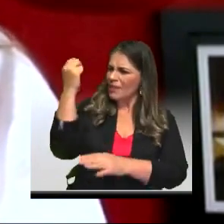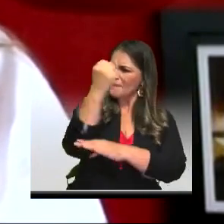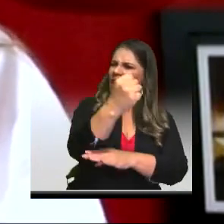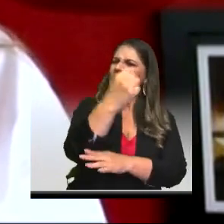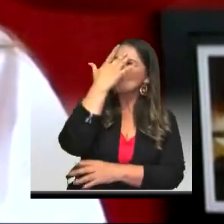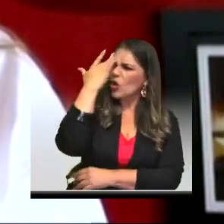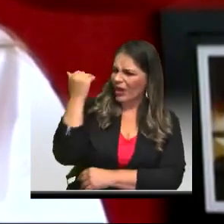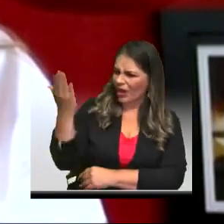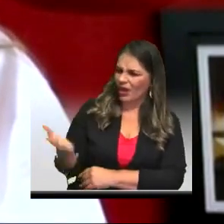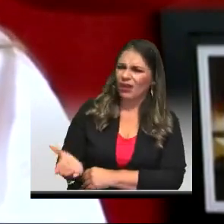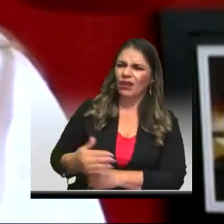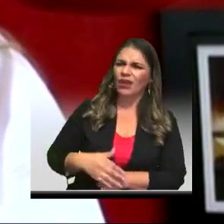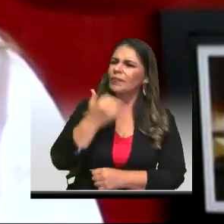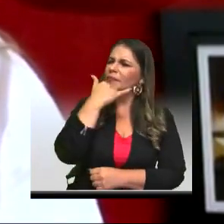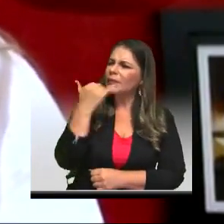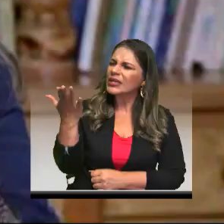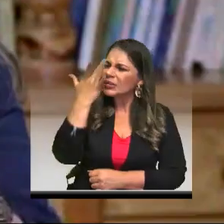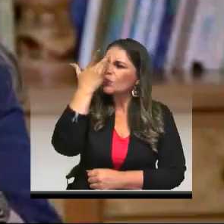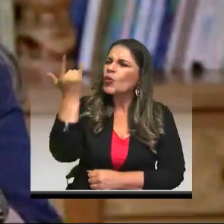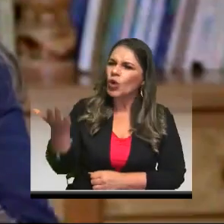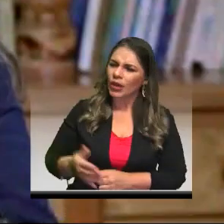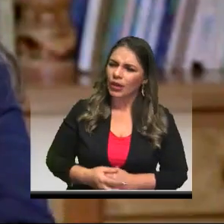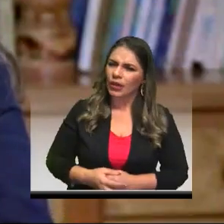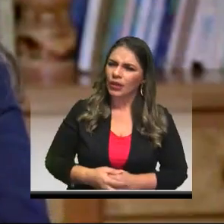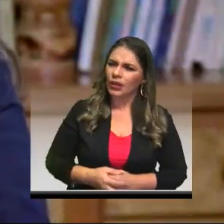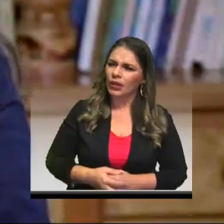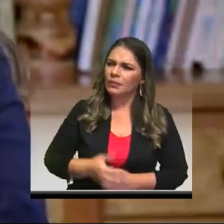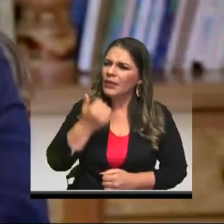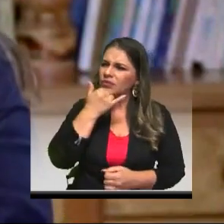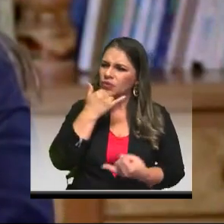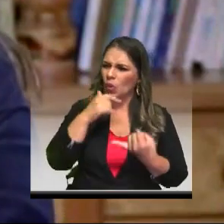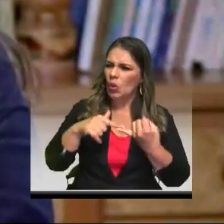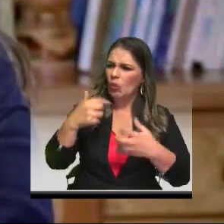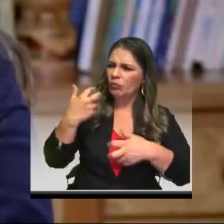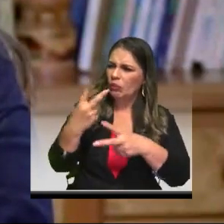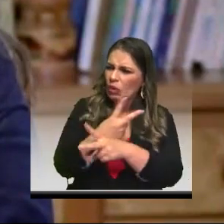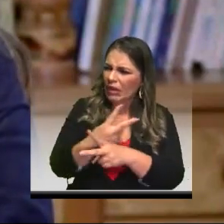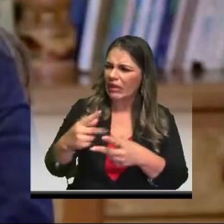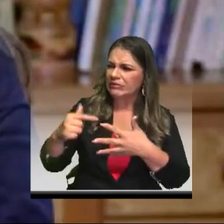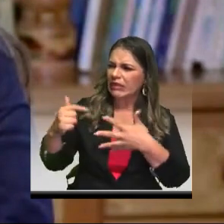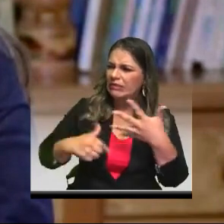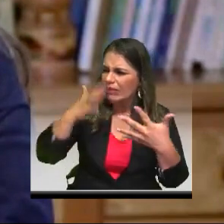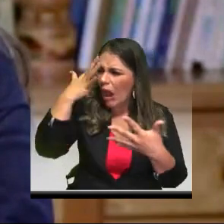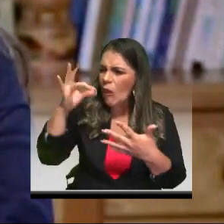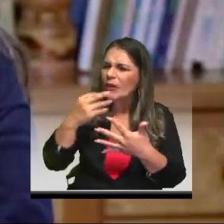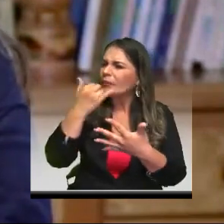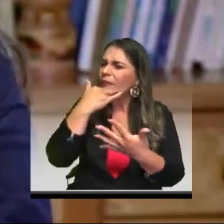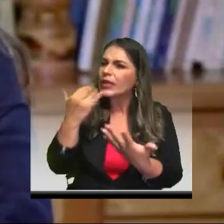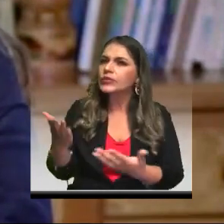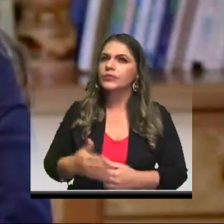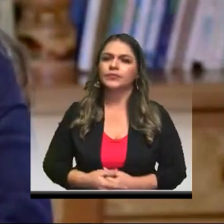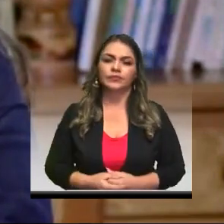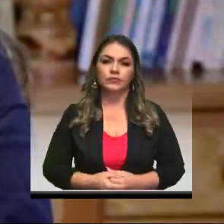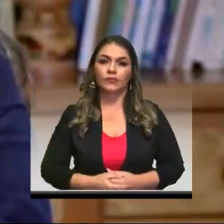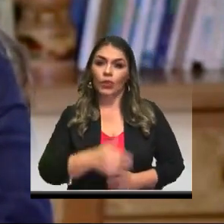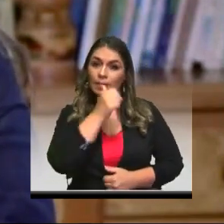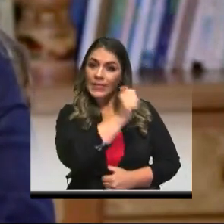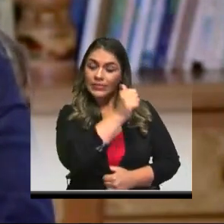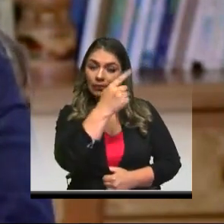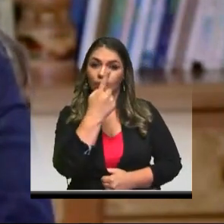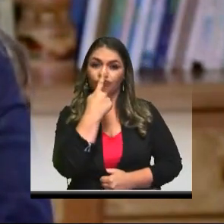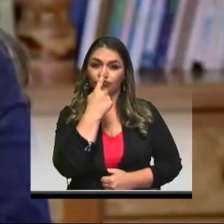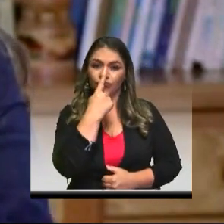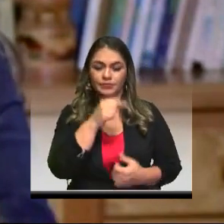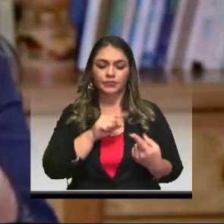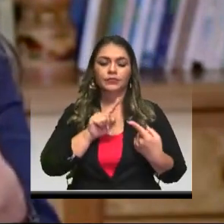sea, para haber cometido eso. Es quizás esa curiosidad por la naturaleza humana la que te lleva a estudiar